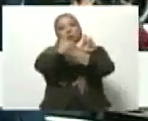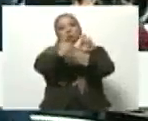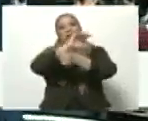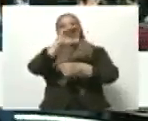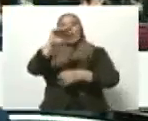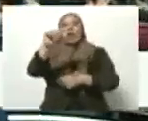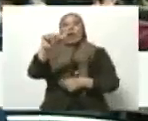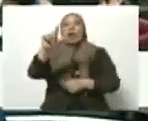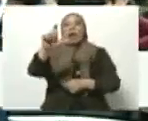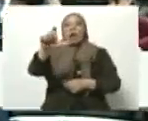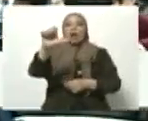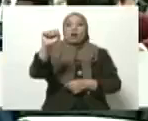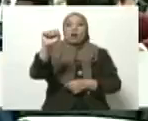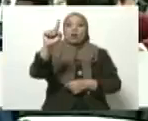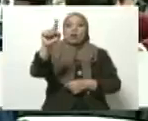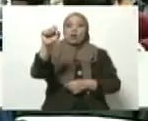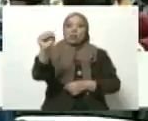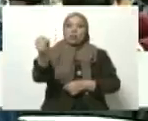ilegalmente